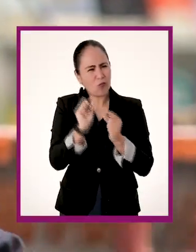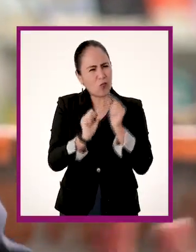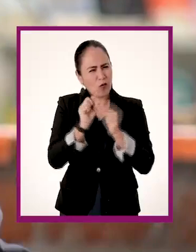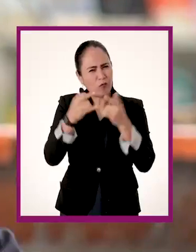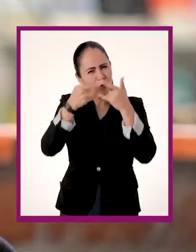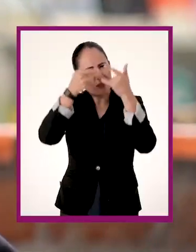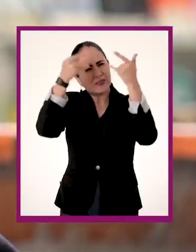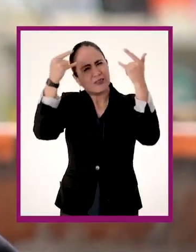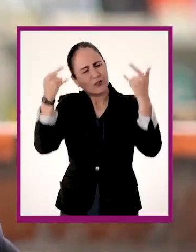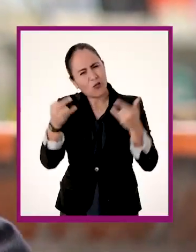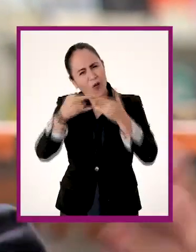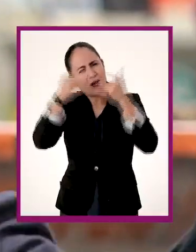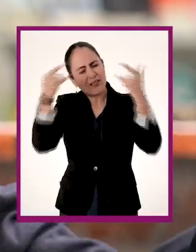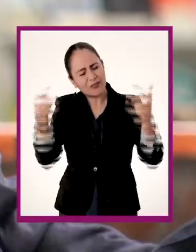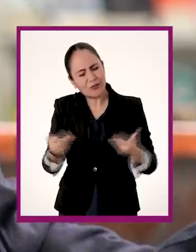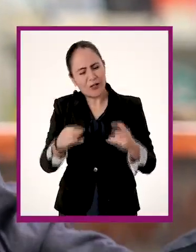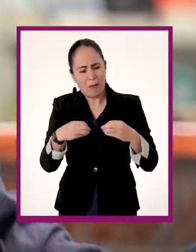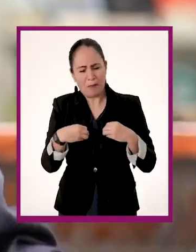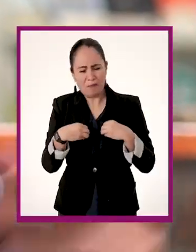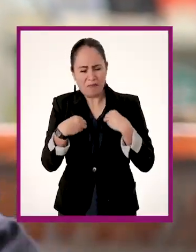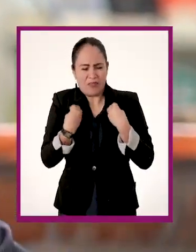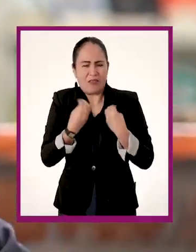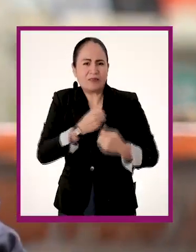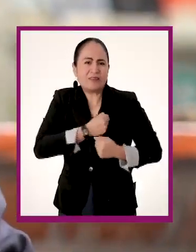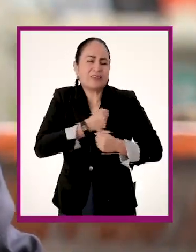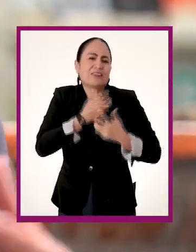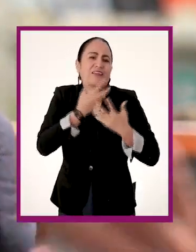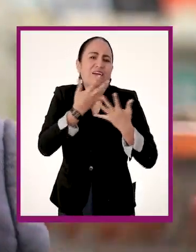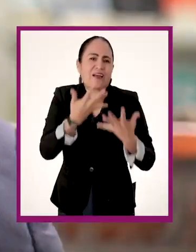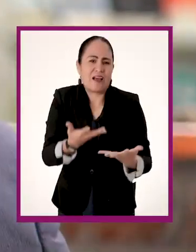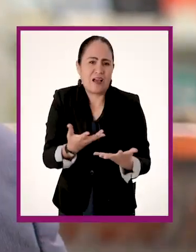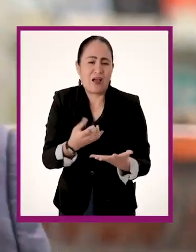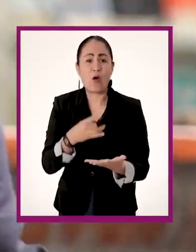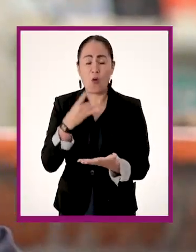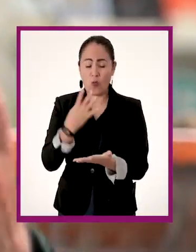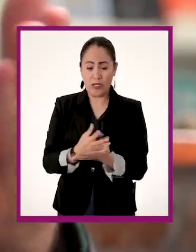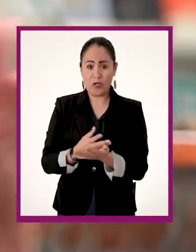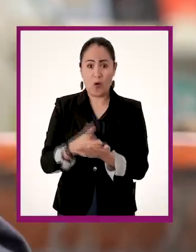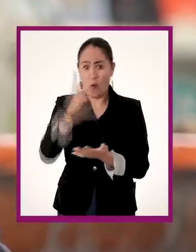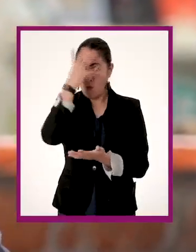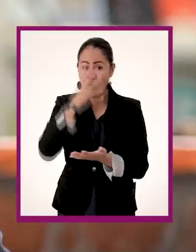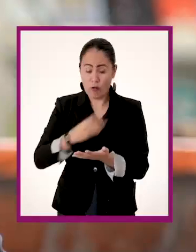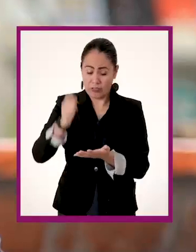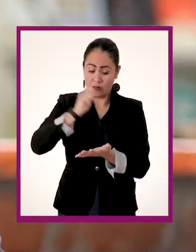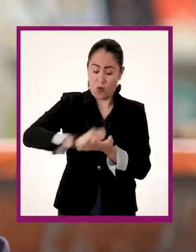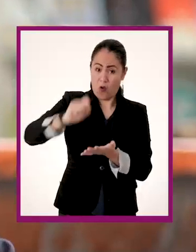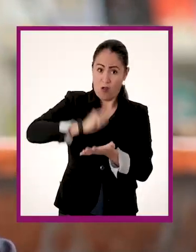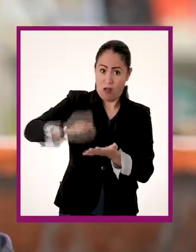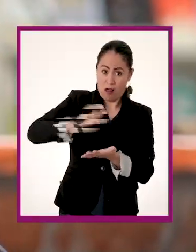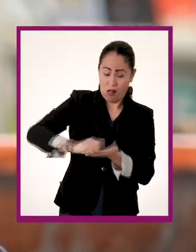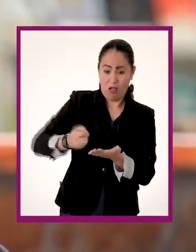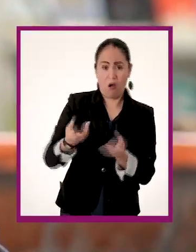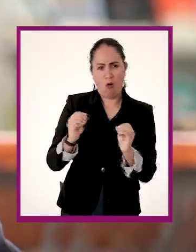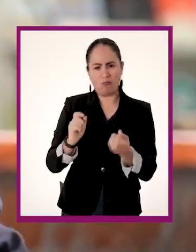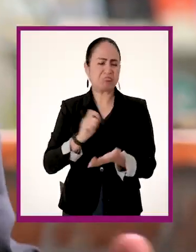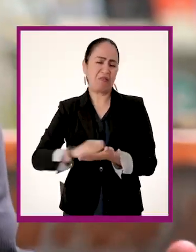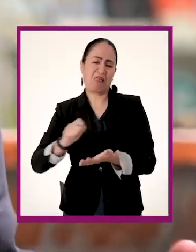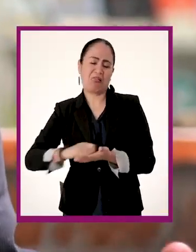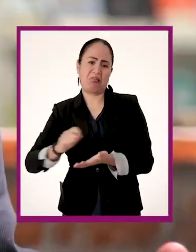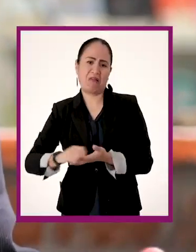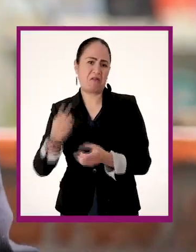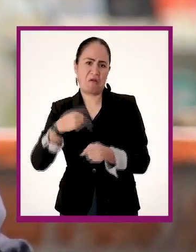más viva con fenómenos o realidades que parecerían muy alejadas. Eso me parece fundamental para vivir.